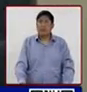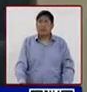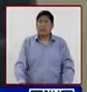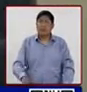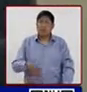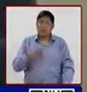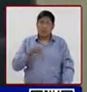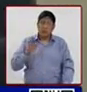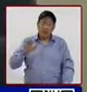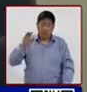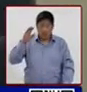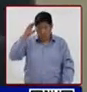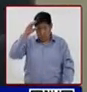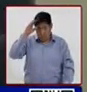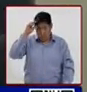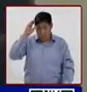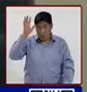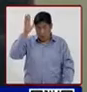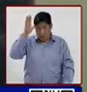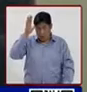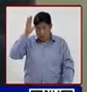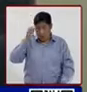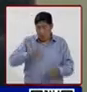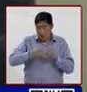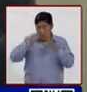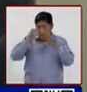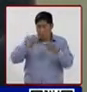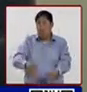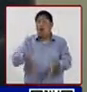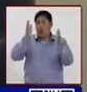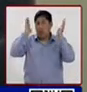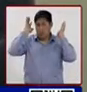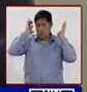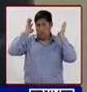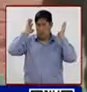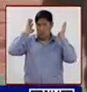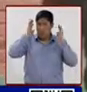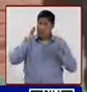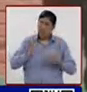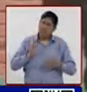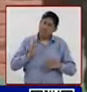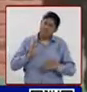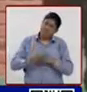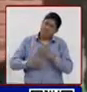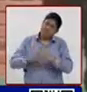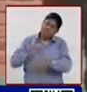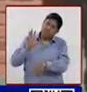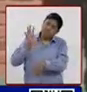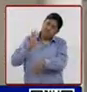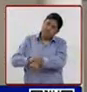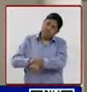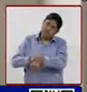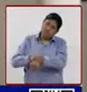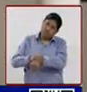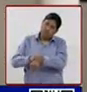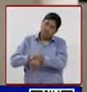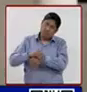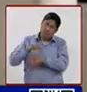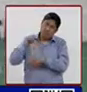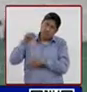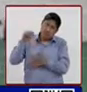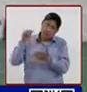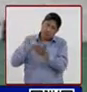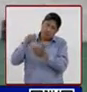Al menor, el padre, y la había dejado allá en el pozo. Es por lo cual se ha procedido a la aprehensión del